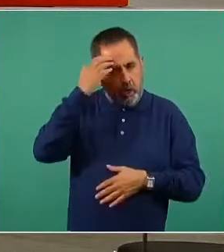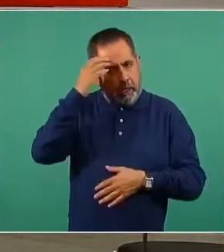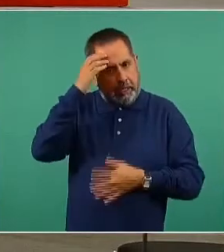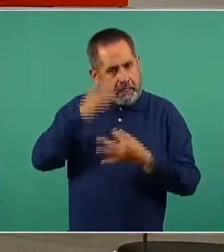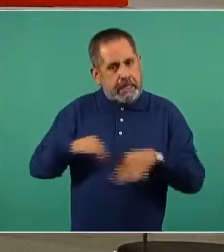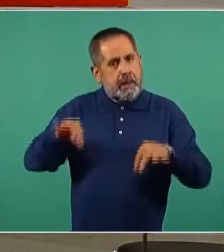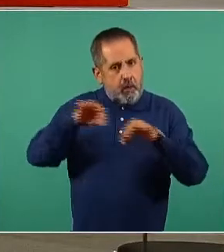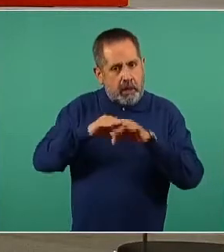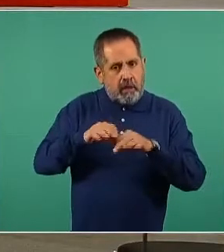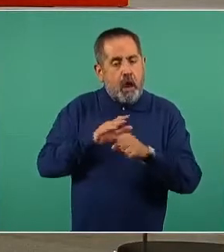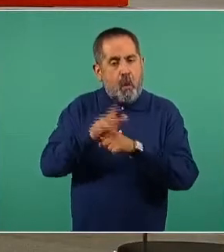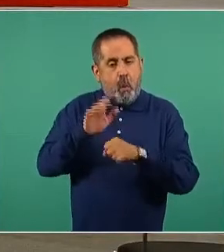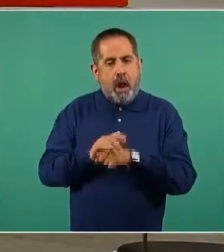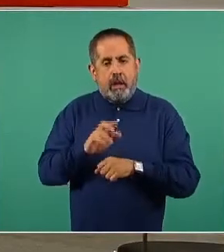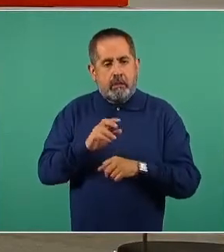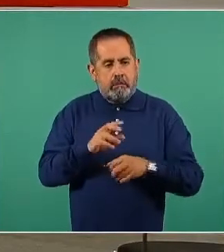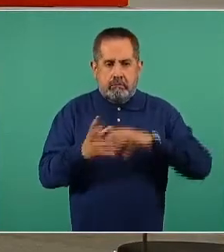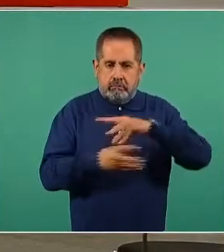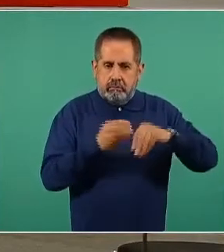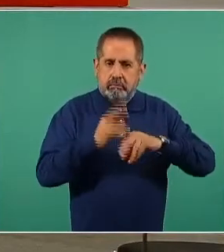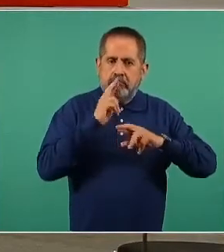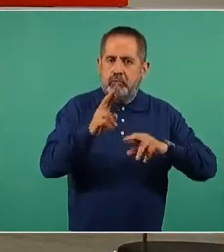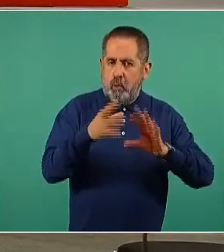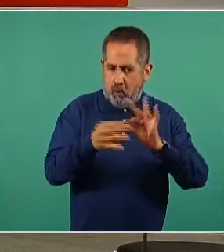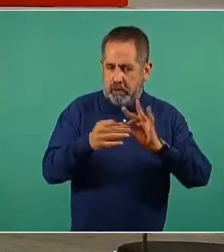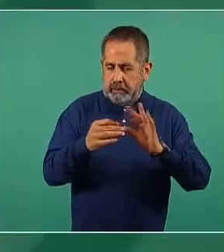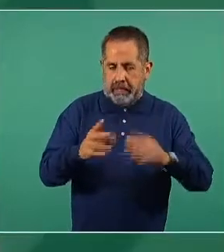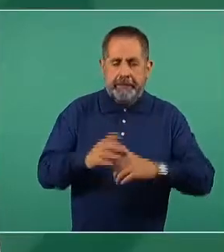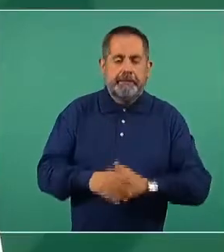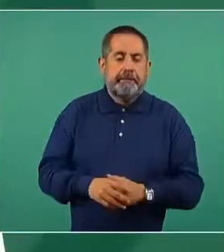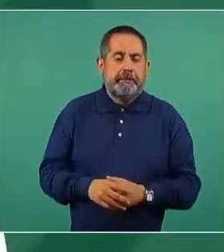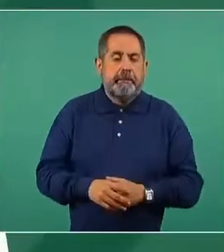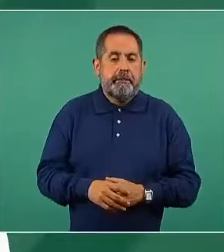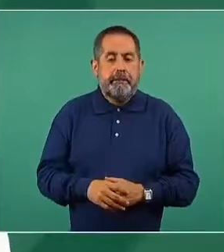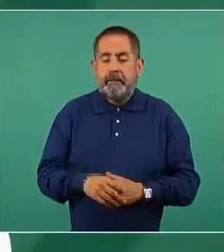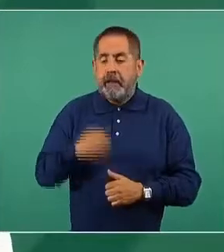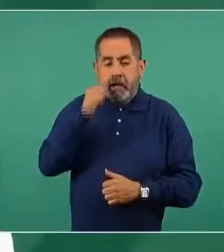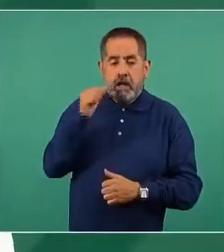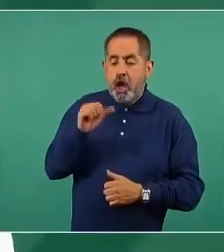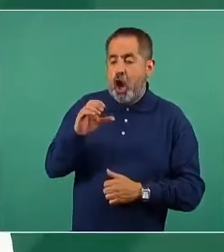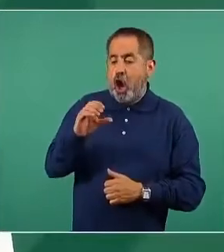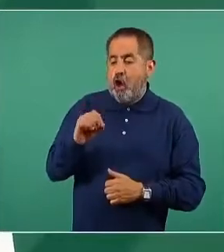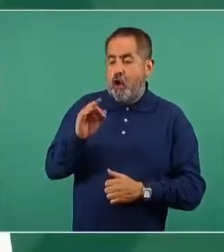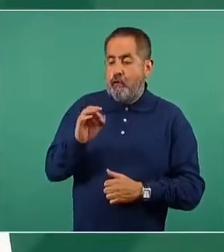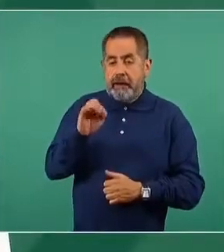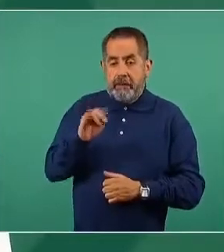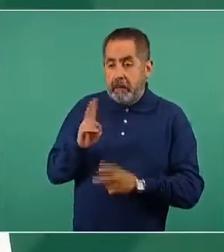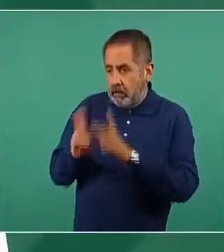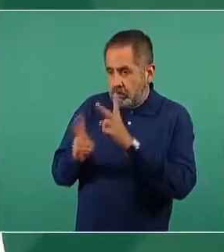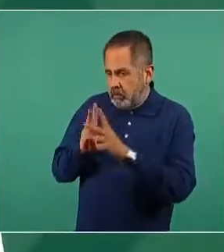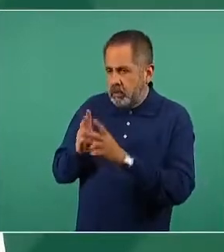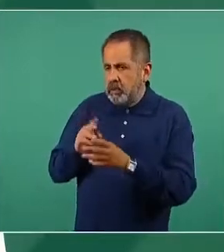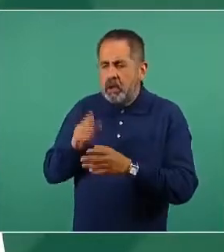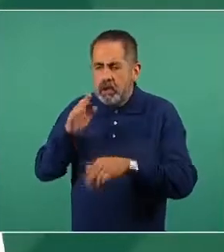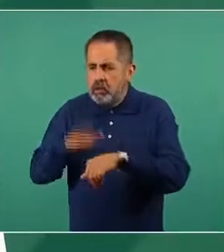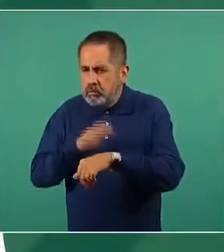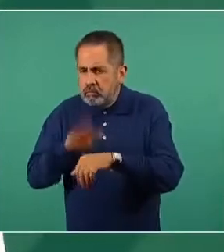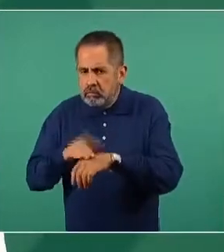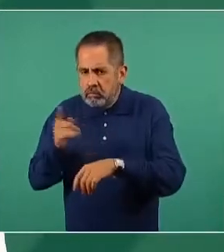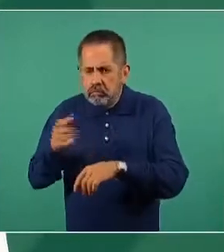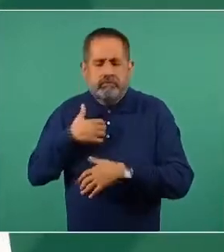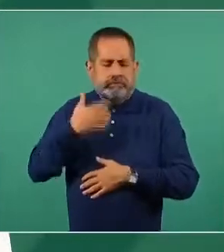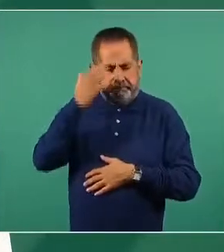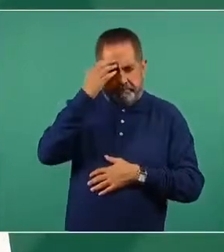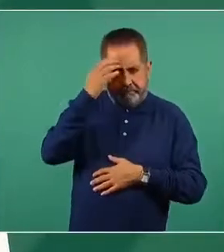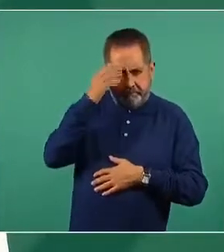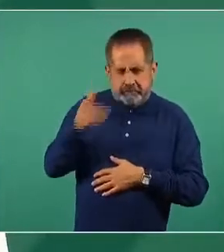claro cuál fue la recolección, pero eso ahorita lo comentamos. Conversamos con COFEPRIS, constatamos una situación que